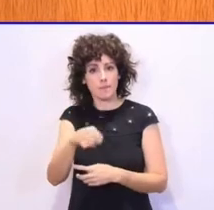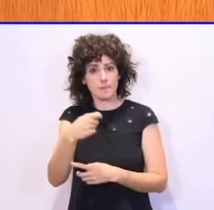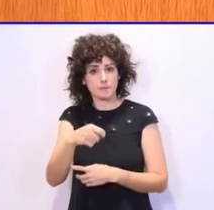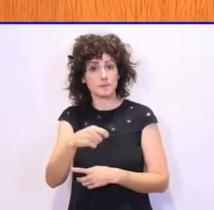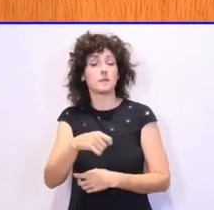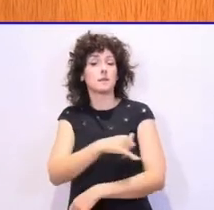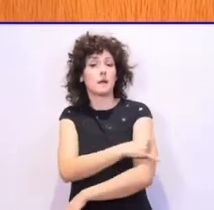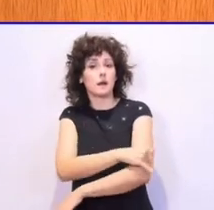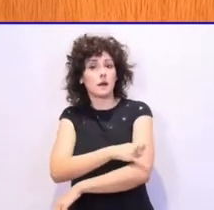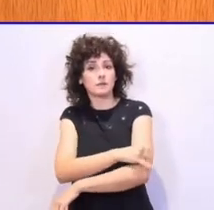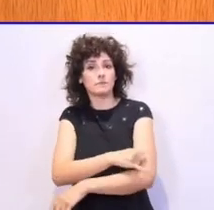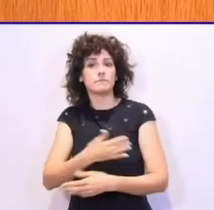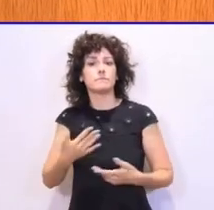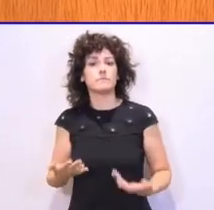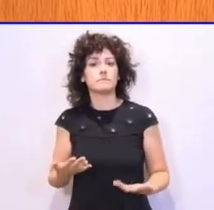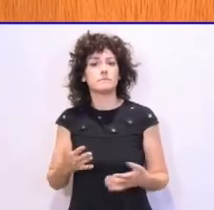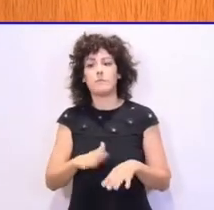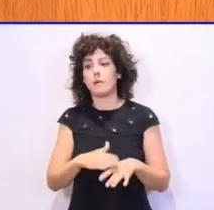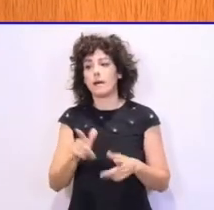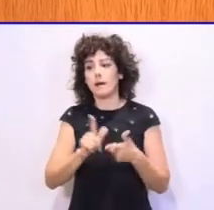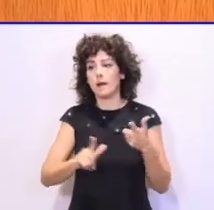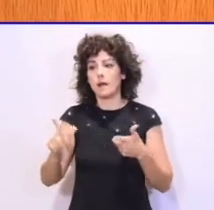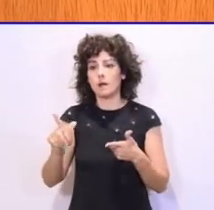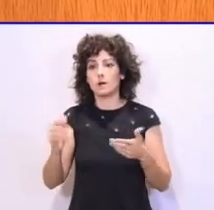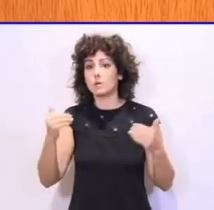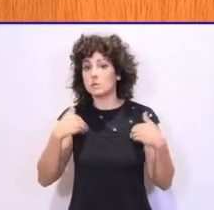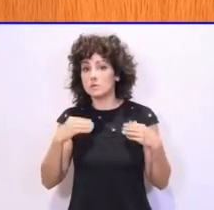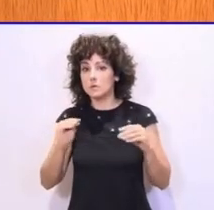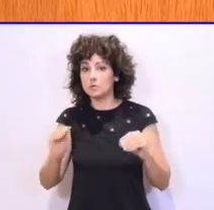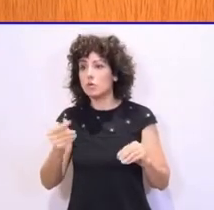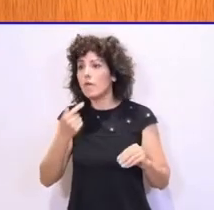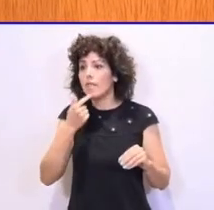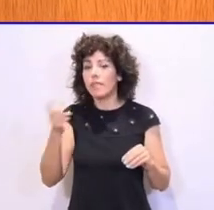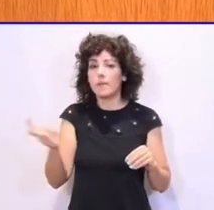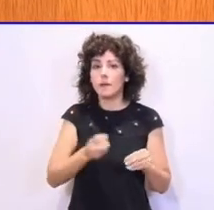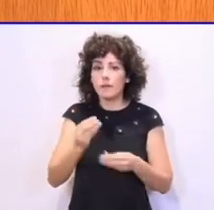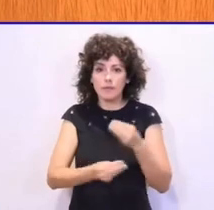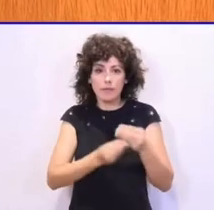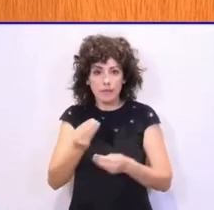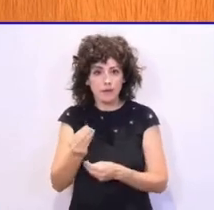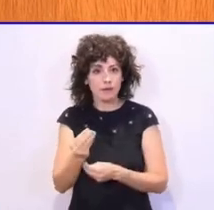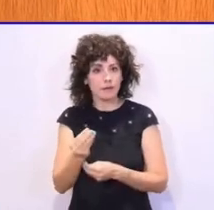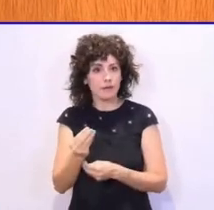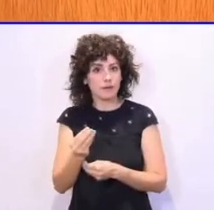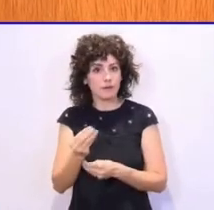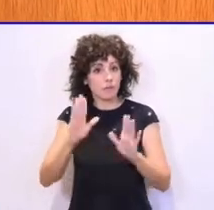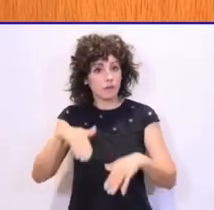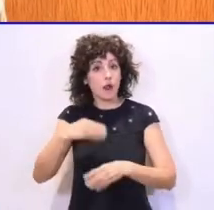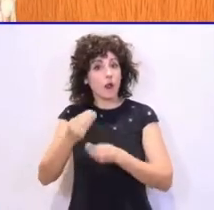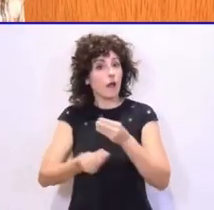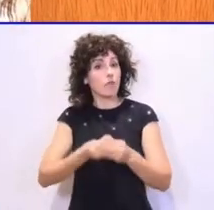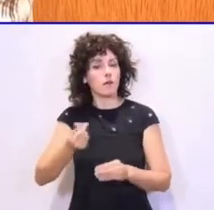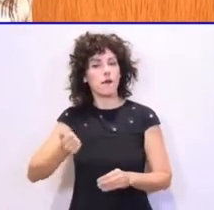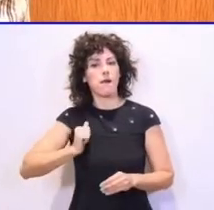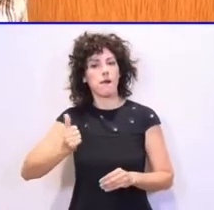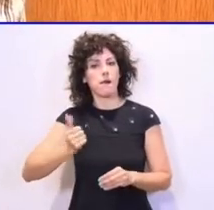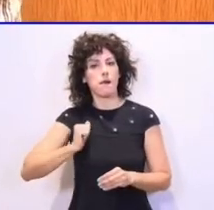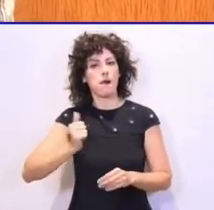Rioja para lejos de hacer lo que le corresponde y lo que dice que ha venido a hacer a esta cámara hacer utilización